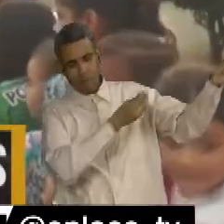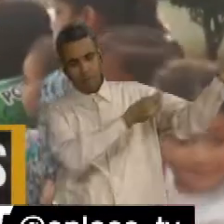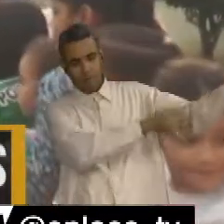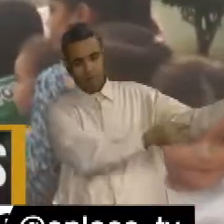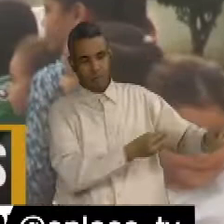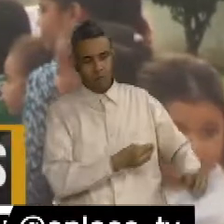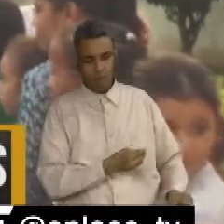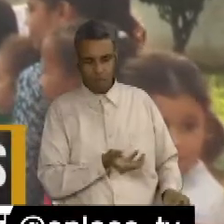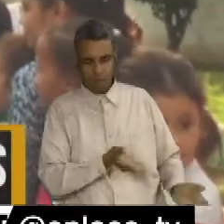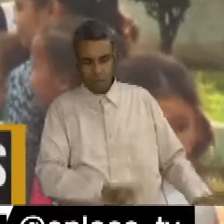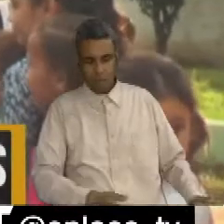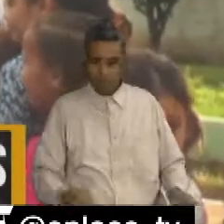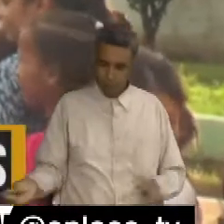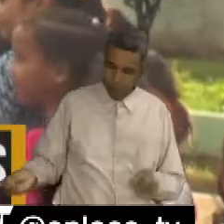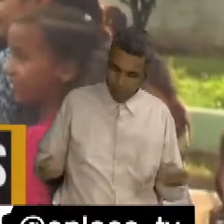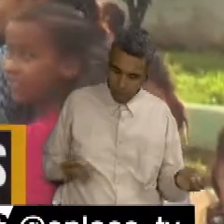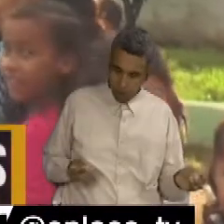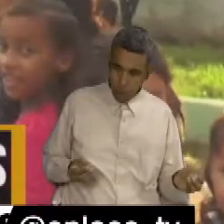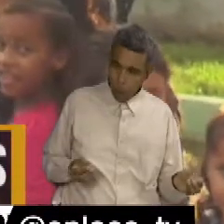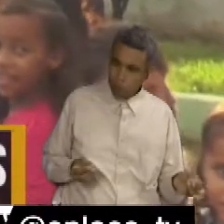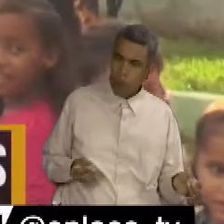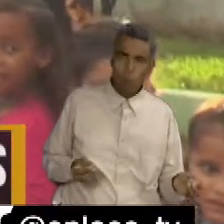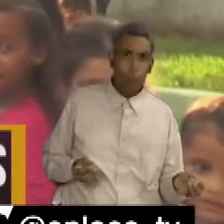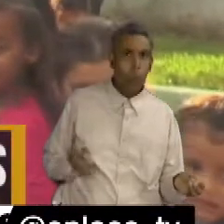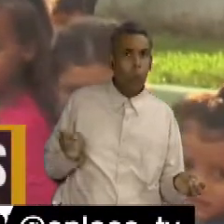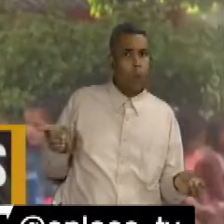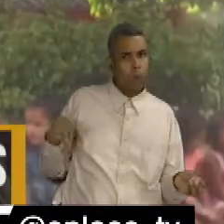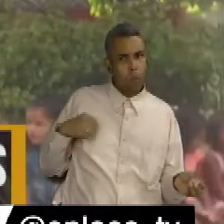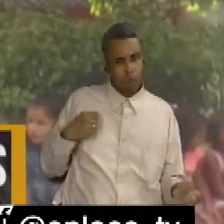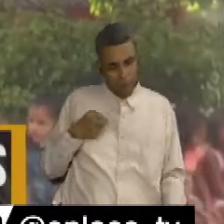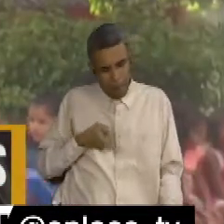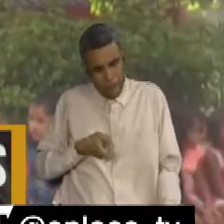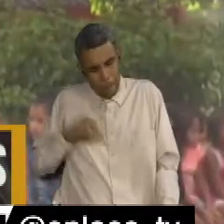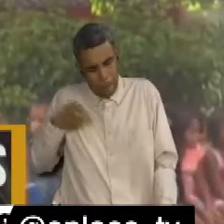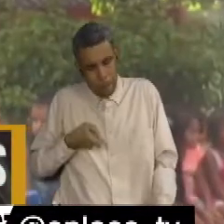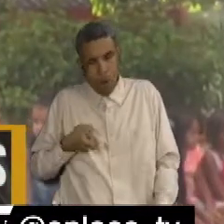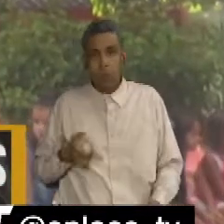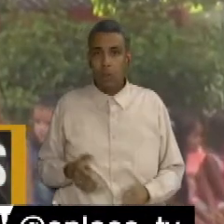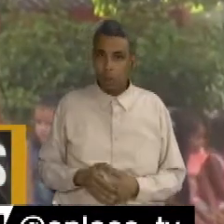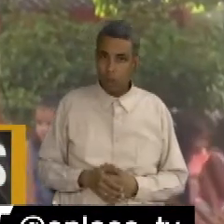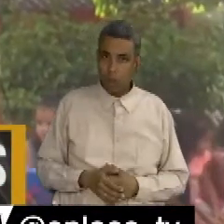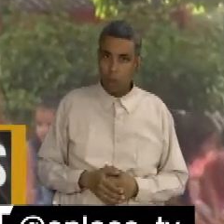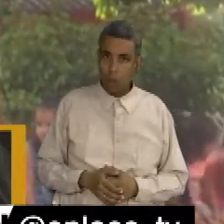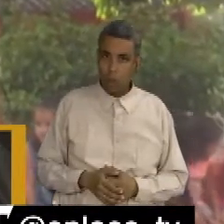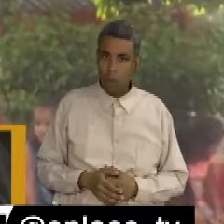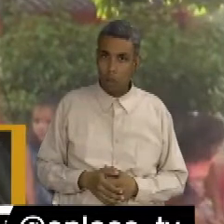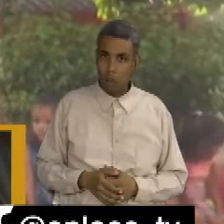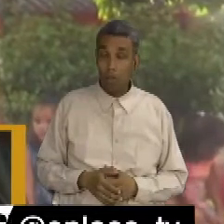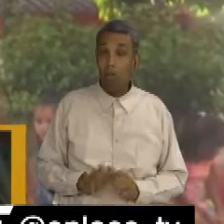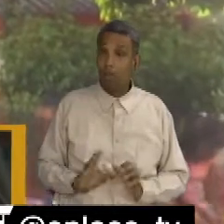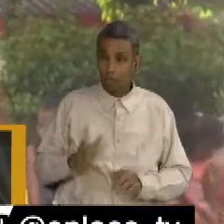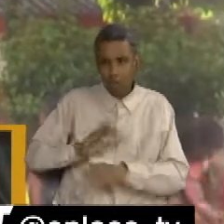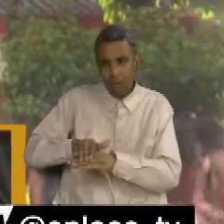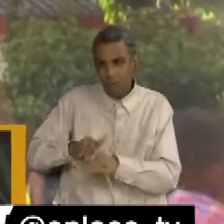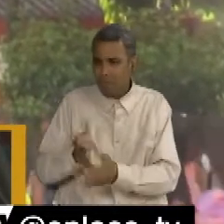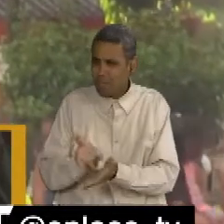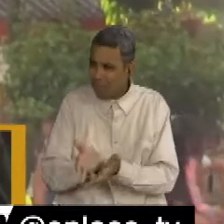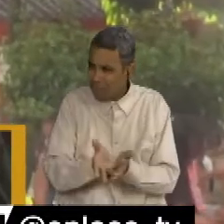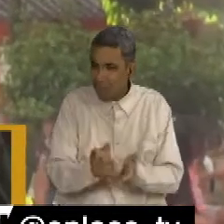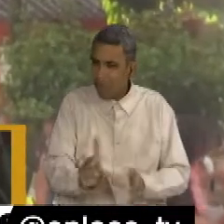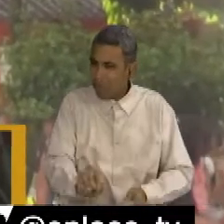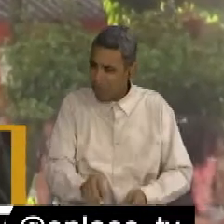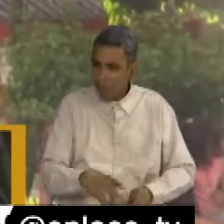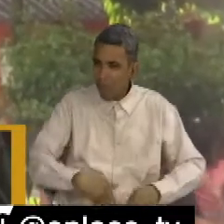¿sí?, sus armas bélicas, armas blancas, con el fin de que no jueguen, no utilicen esta clase de armas, e invitarlos